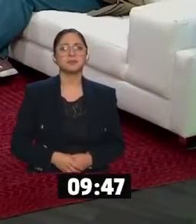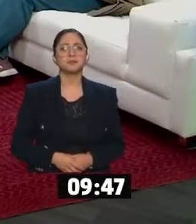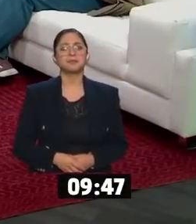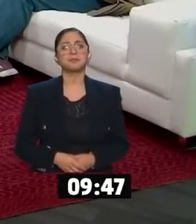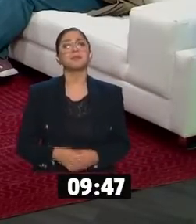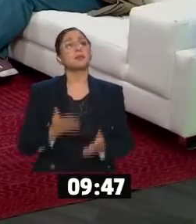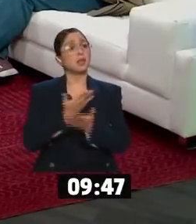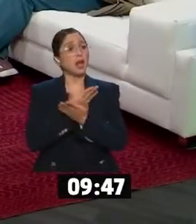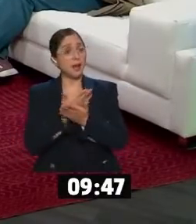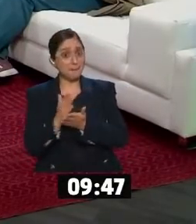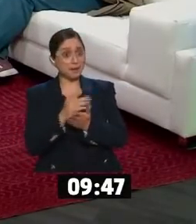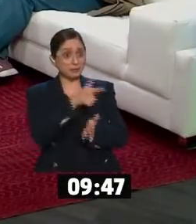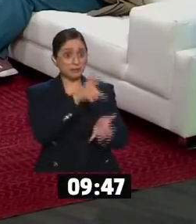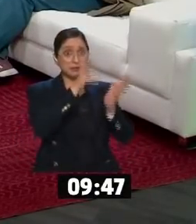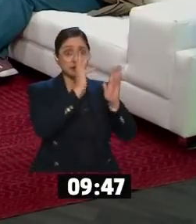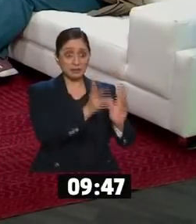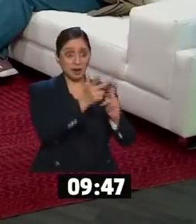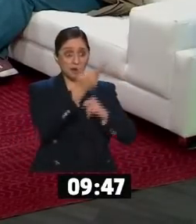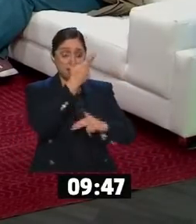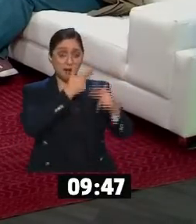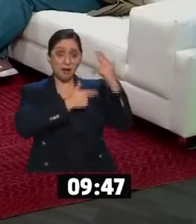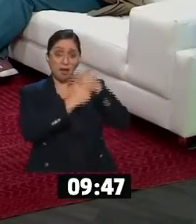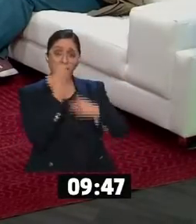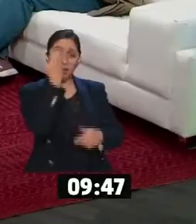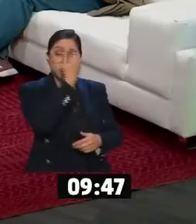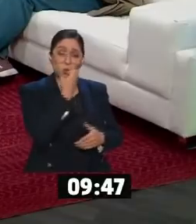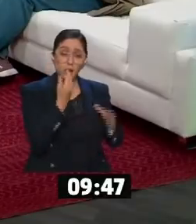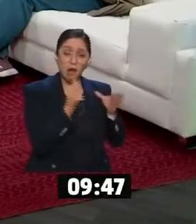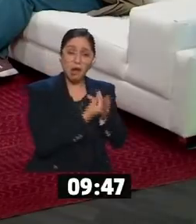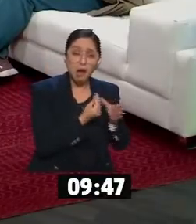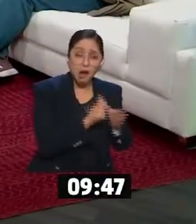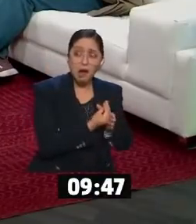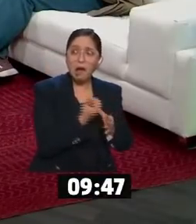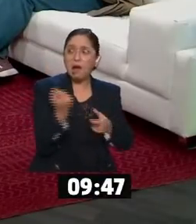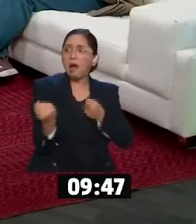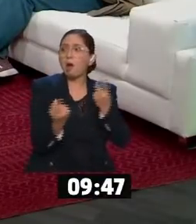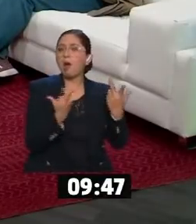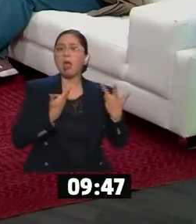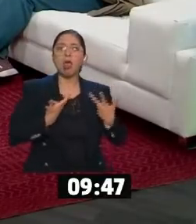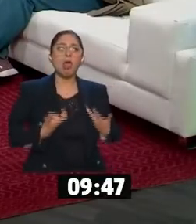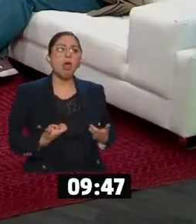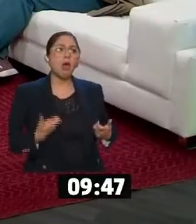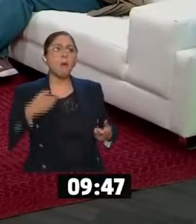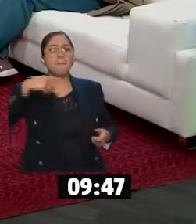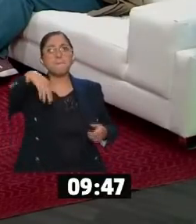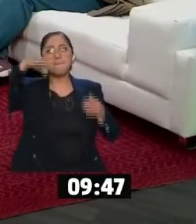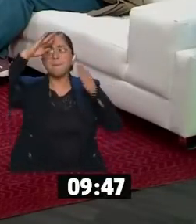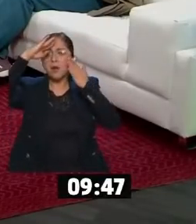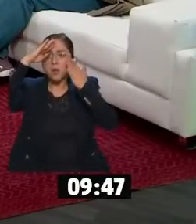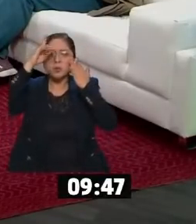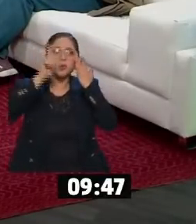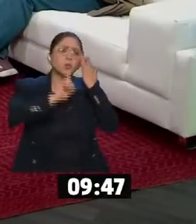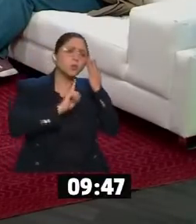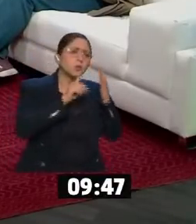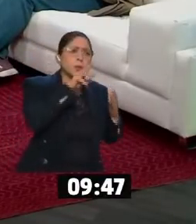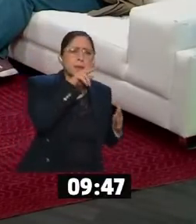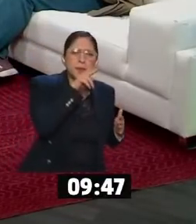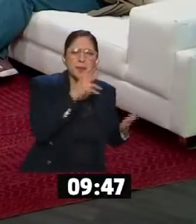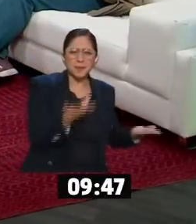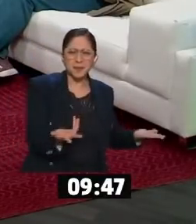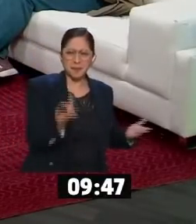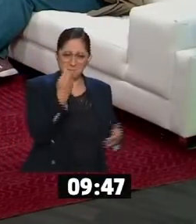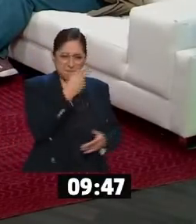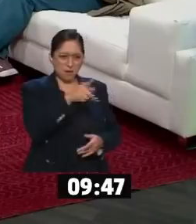chavos regresen a clases, pues no es tan trágico. Hay muchos que están diciendo, no, qué barbaridad, se los llevan a Acapulco